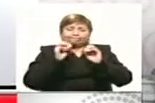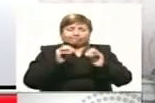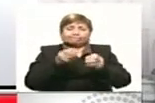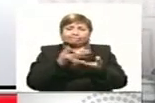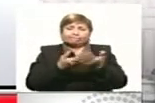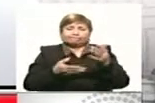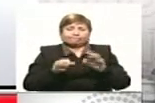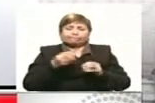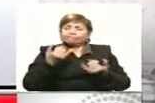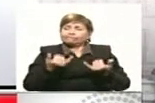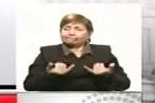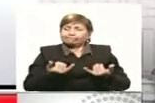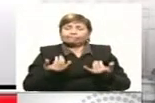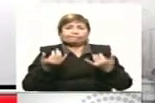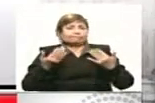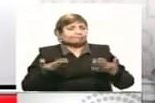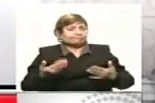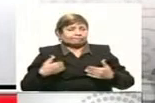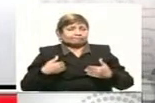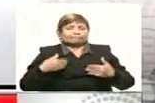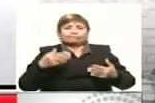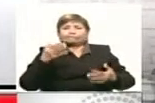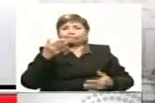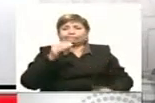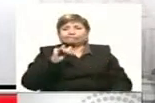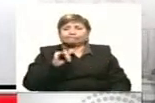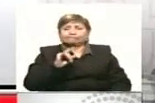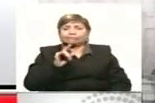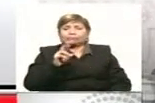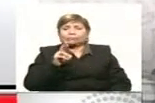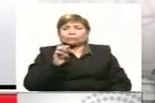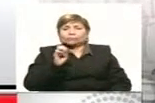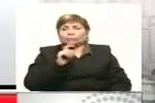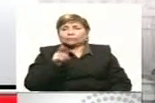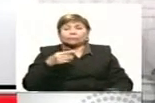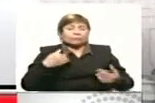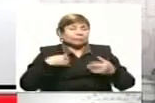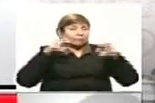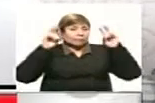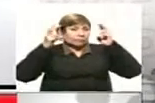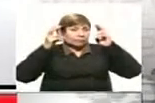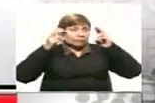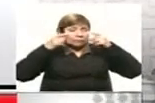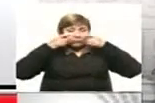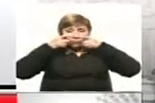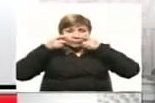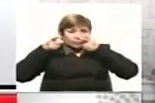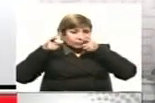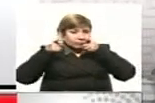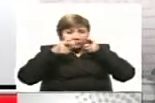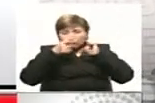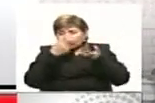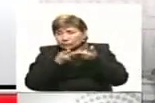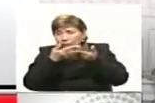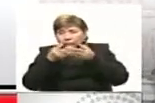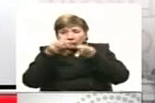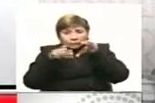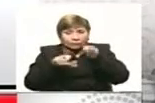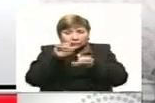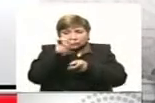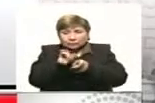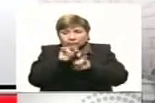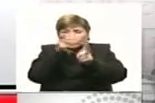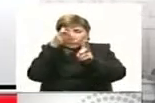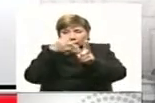Ahora, aquí hay todo un tema, congresista Juárez, con la supervisión y la eficiencia en la